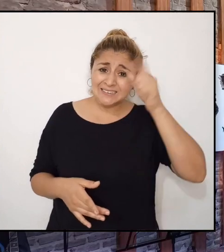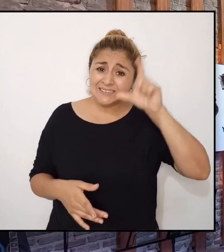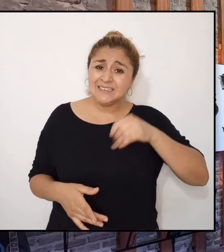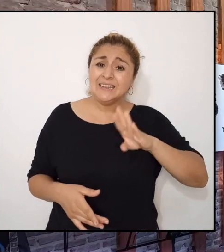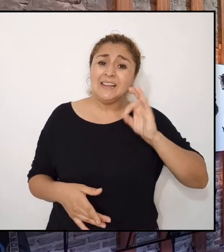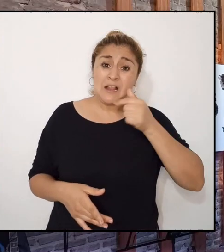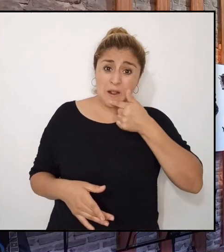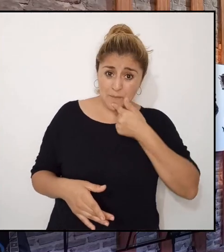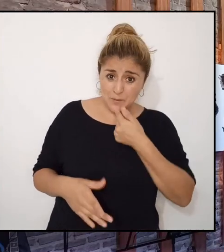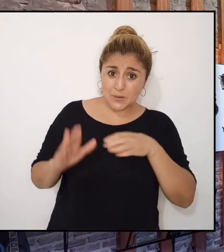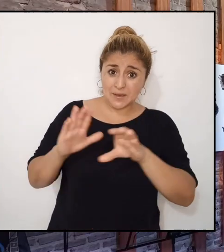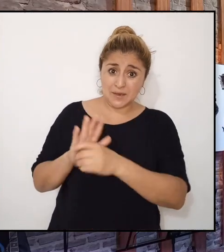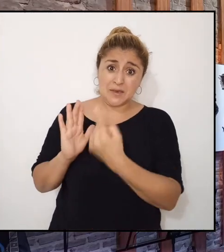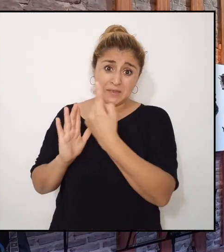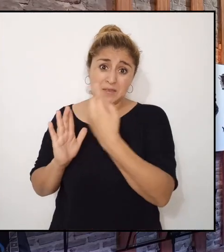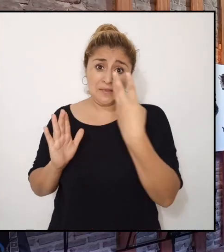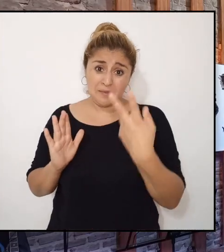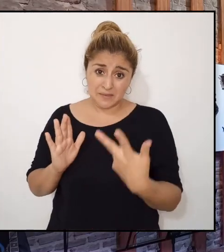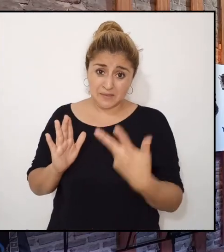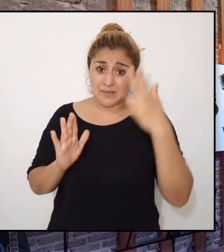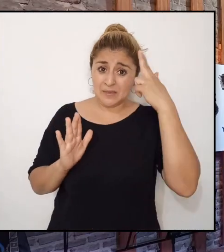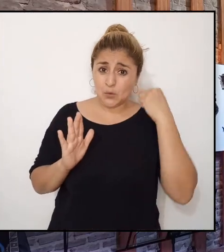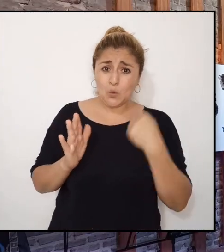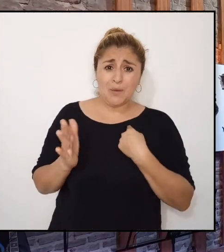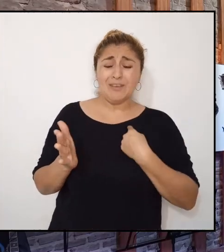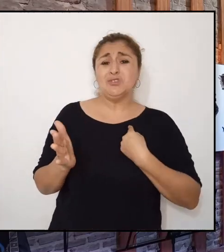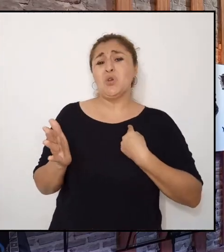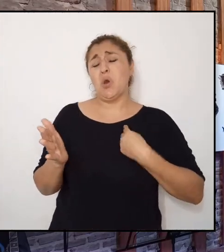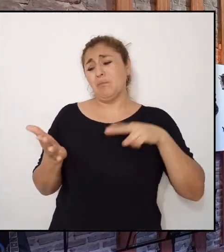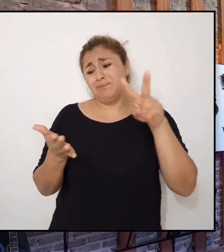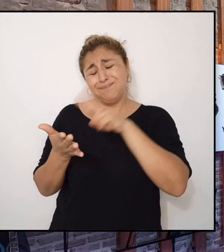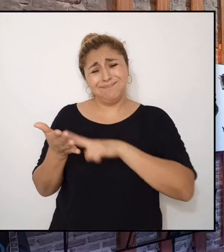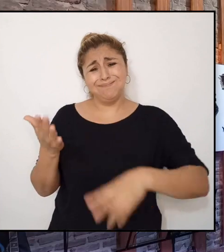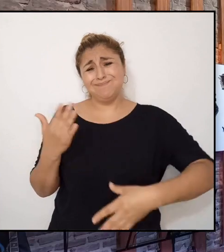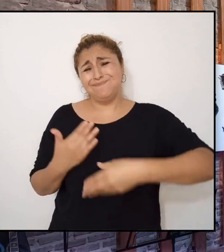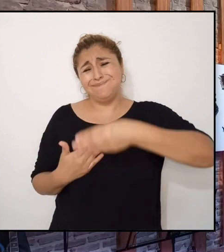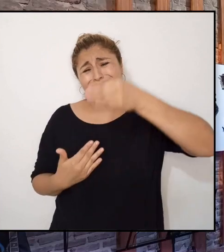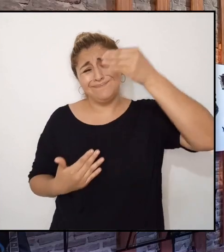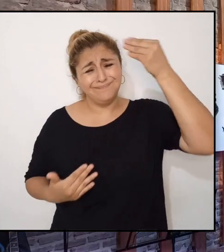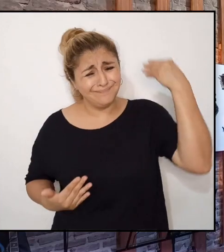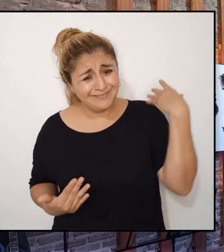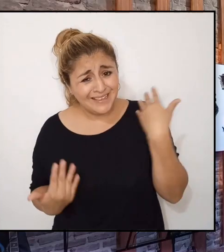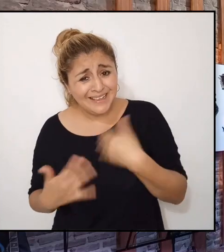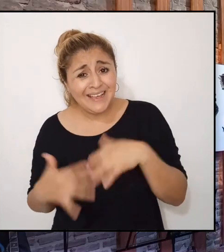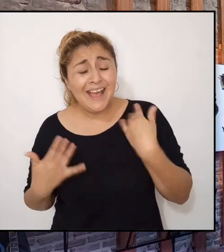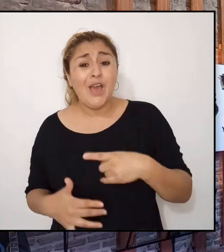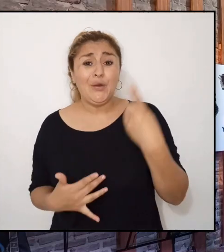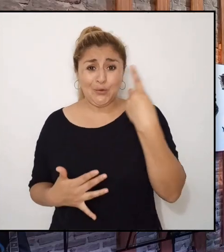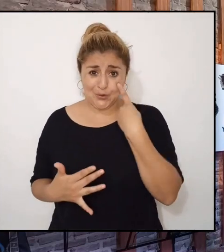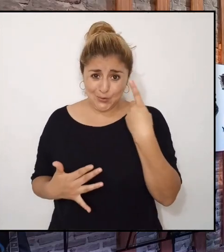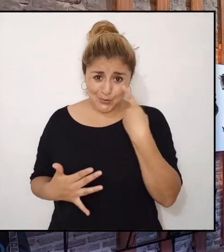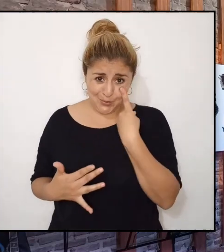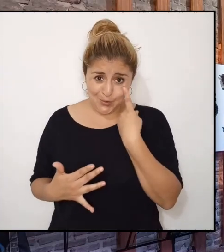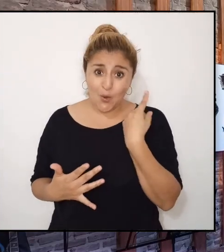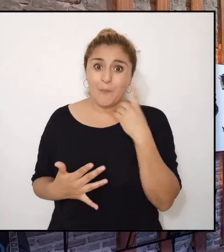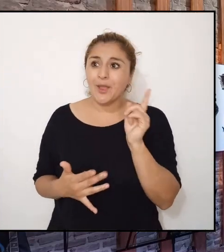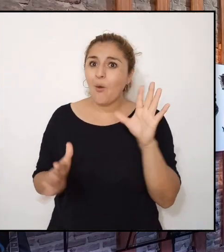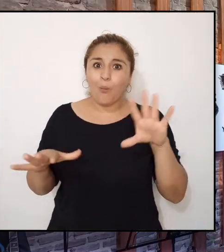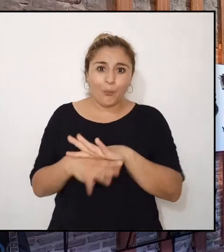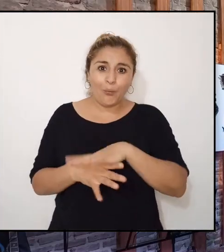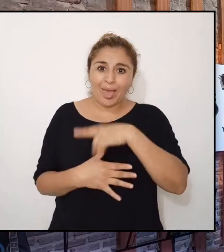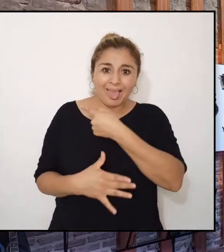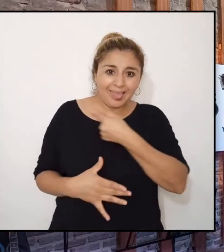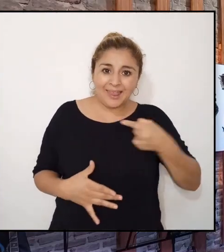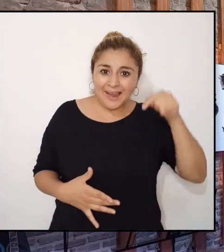en el seminario bíblico, esta materia. Y ese Salmo no lo conozco muchas veces, pero esta semana fue extraordinario. Yo les